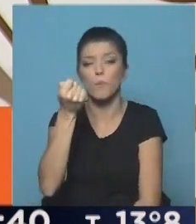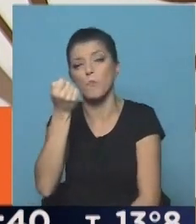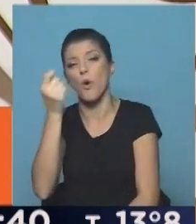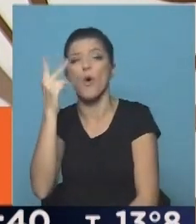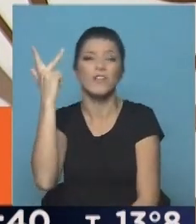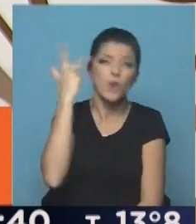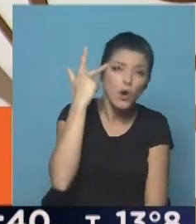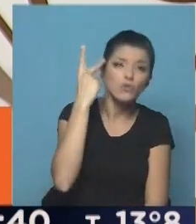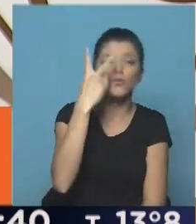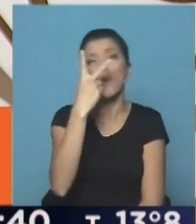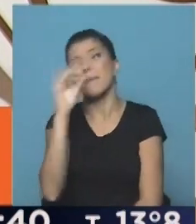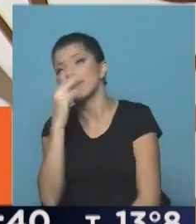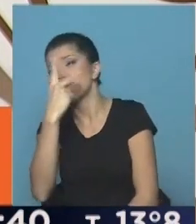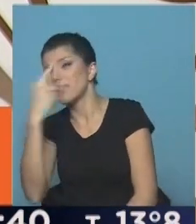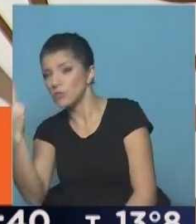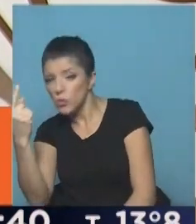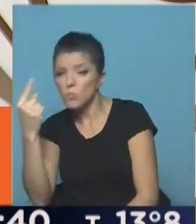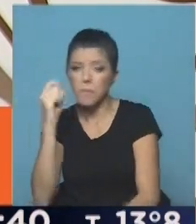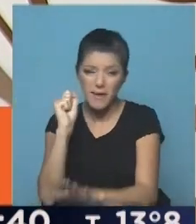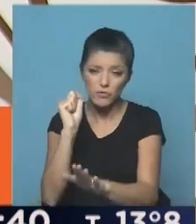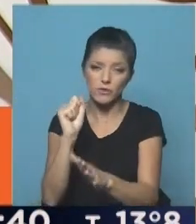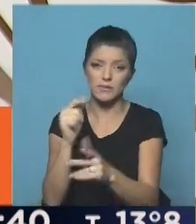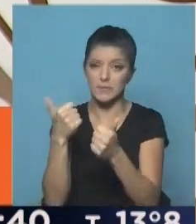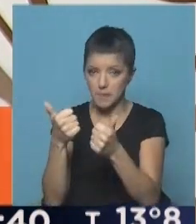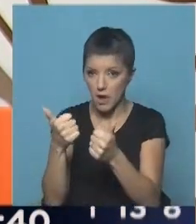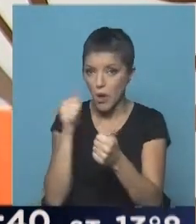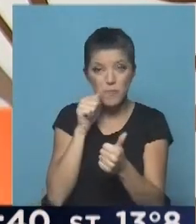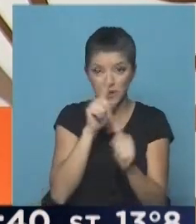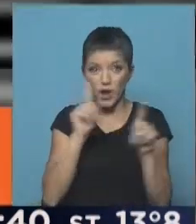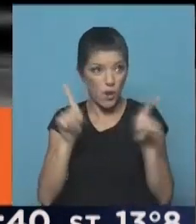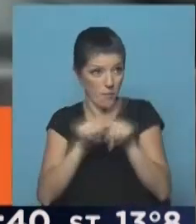y5 20 21 porque es lo que dice el presupuesto del gobierno después de todo